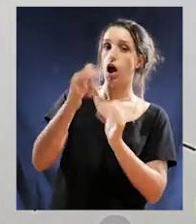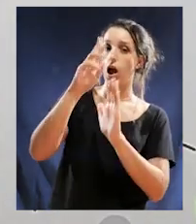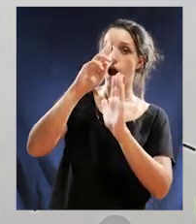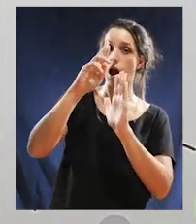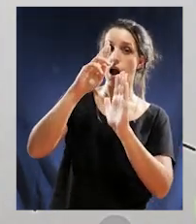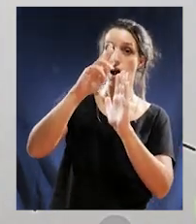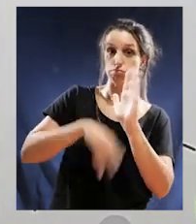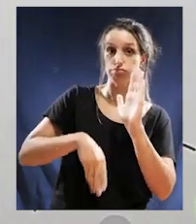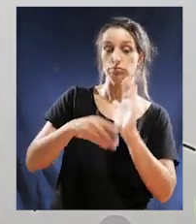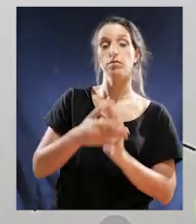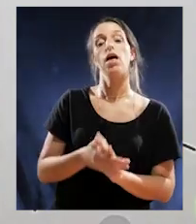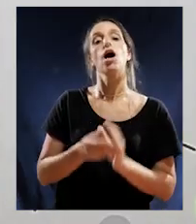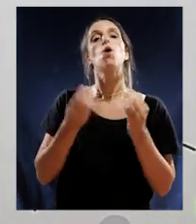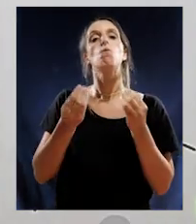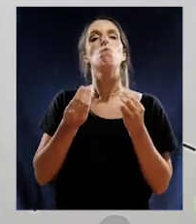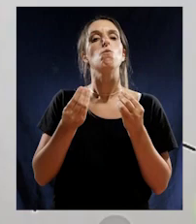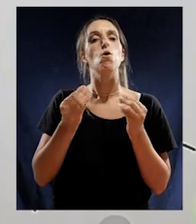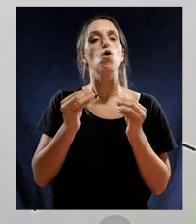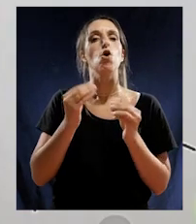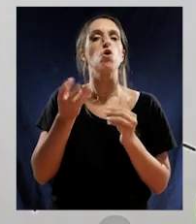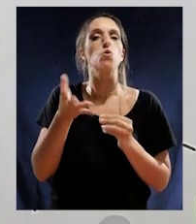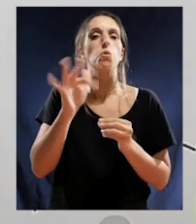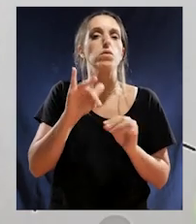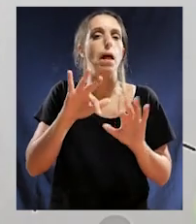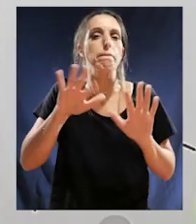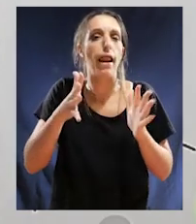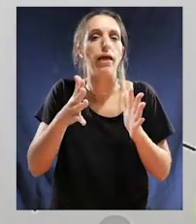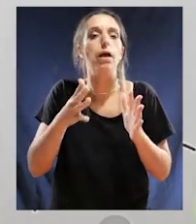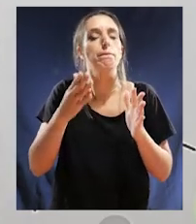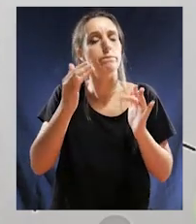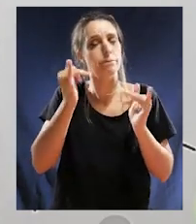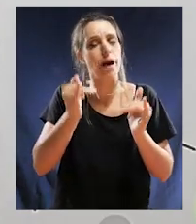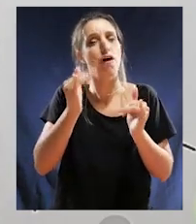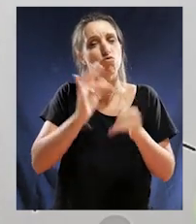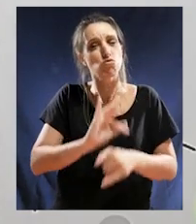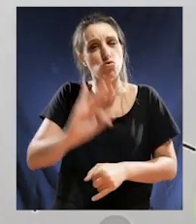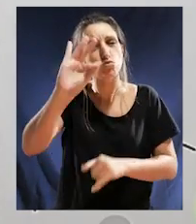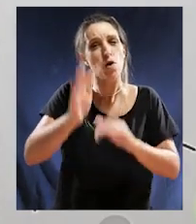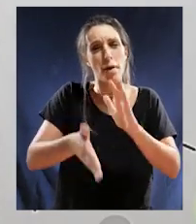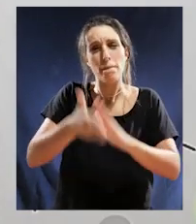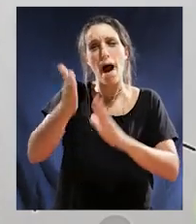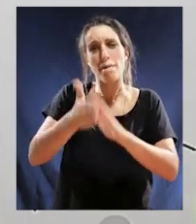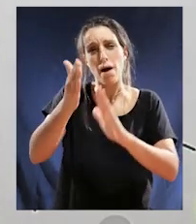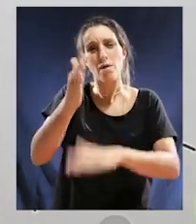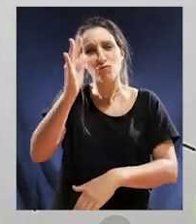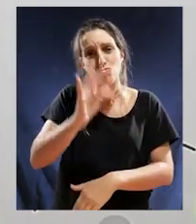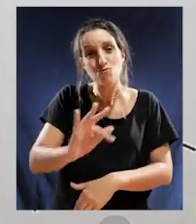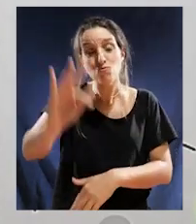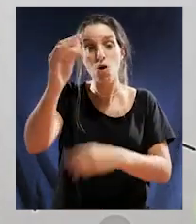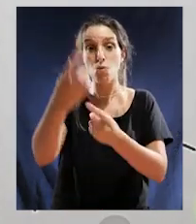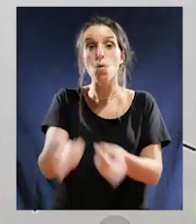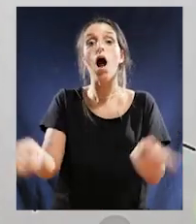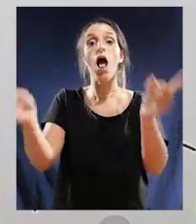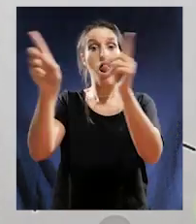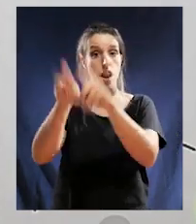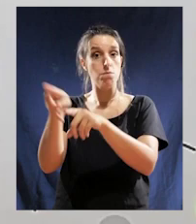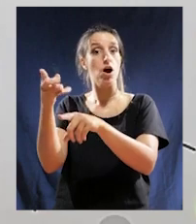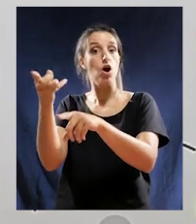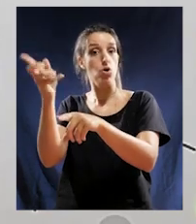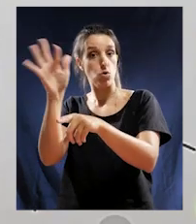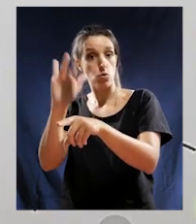y que las instalamos con la convicción de que vamos a retornar al tiempo anterior. Es